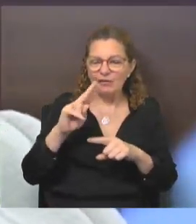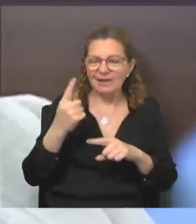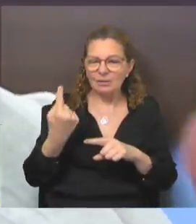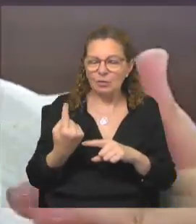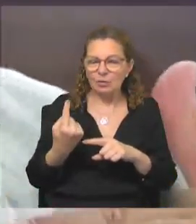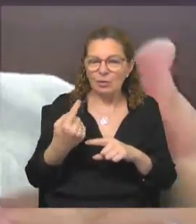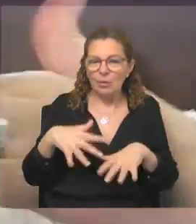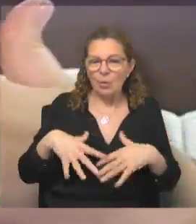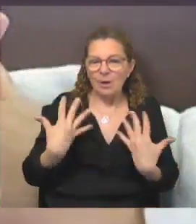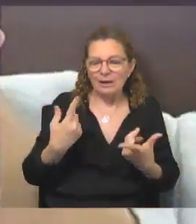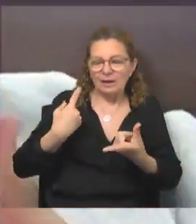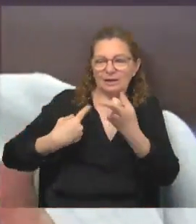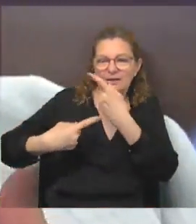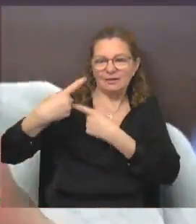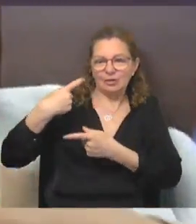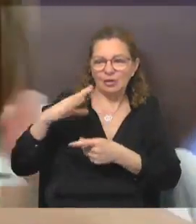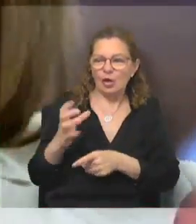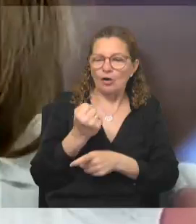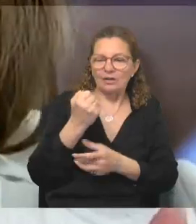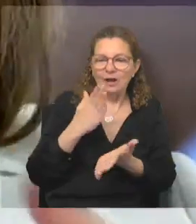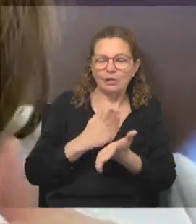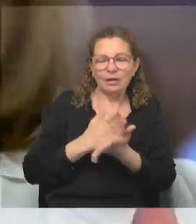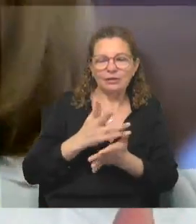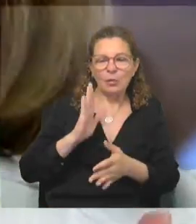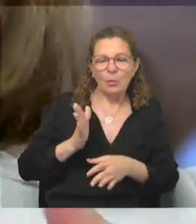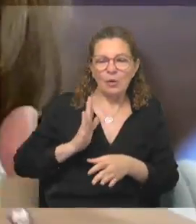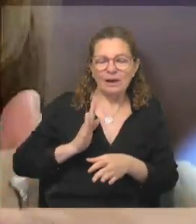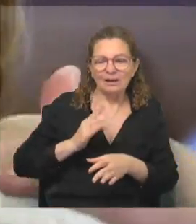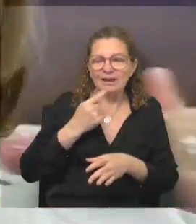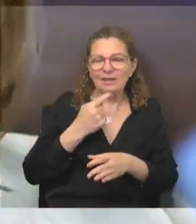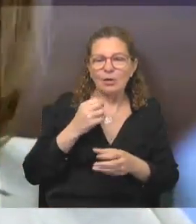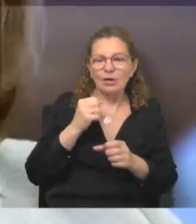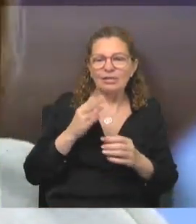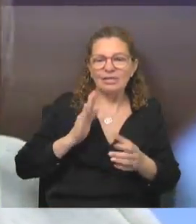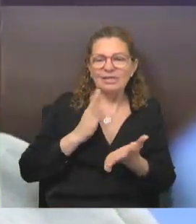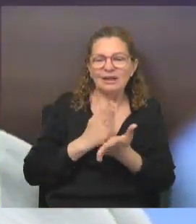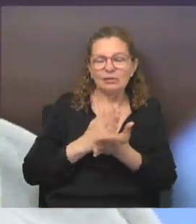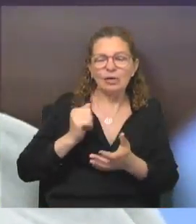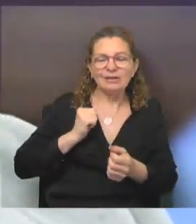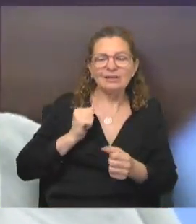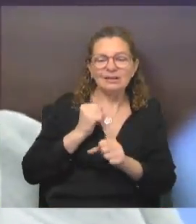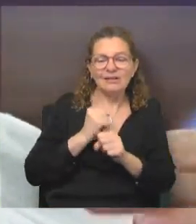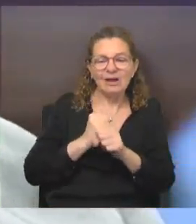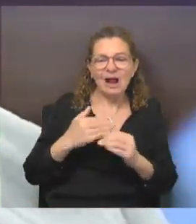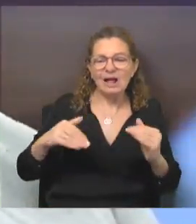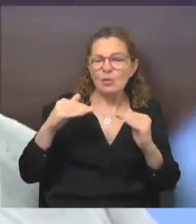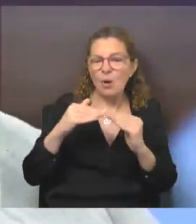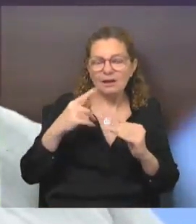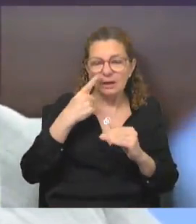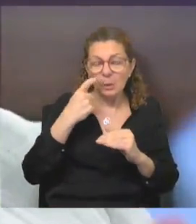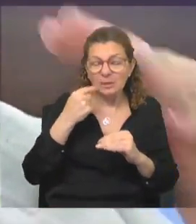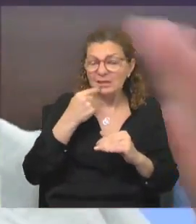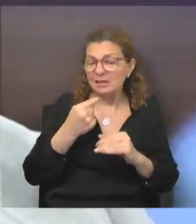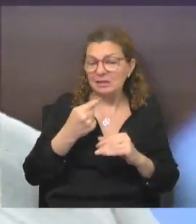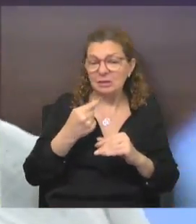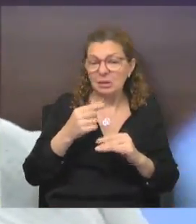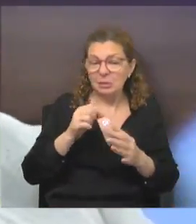haya cualquier retroceso en las conquistas de los derechos de las mujeres como el el derecho a trabajar a un salario igual y a la dignidad destacando que se trata